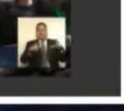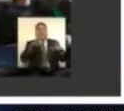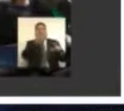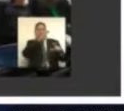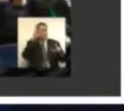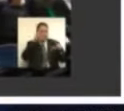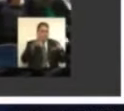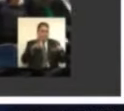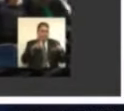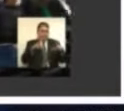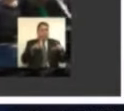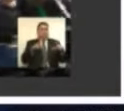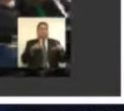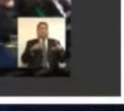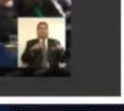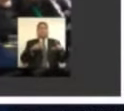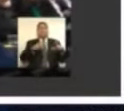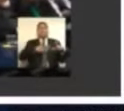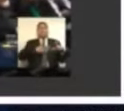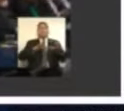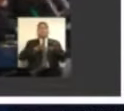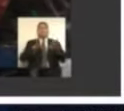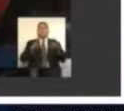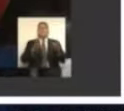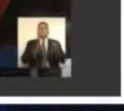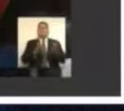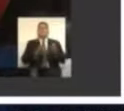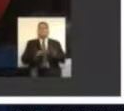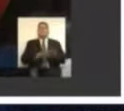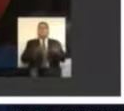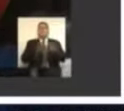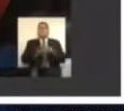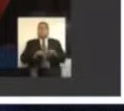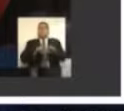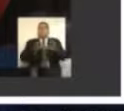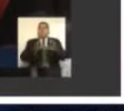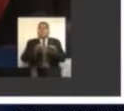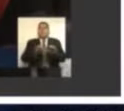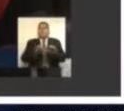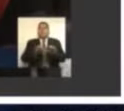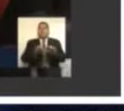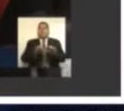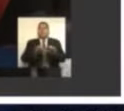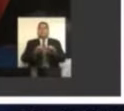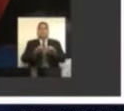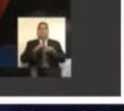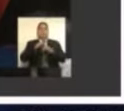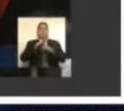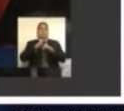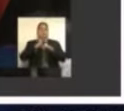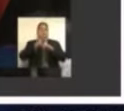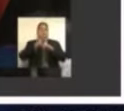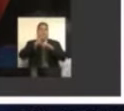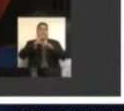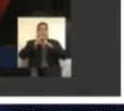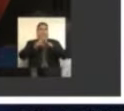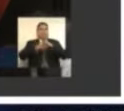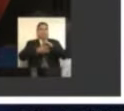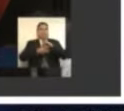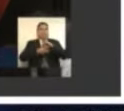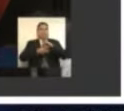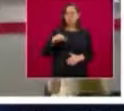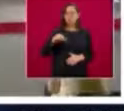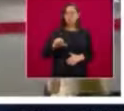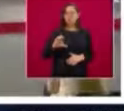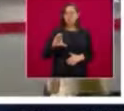destapado en la mañanera por el presidente de la República es evidente y no se